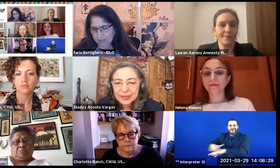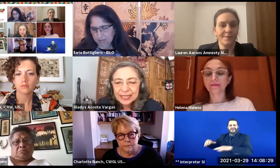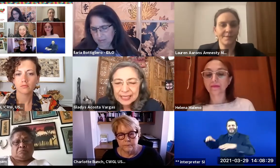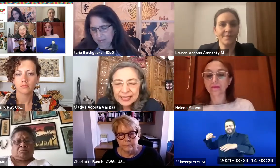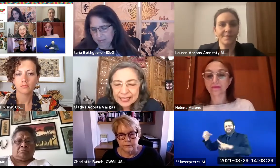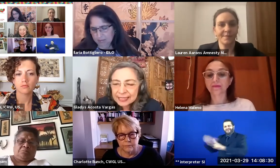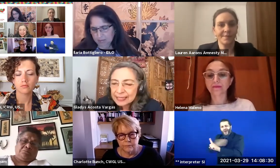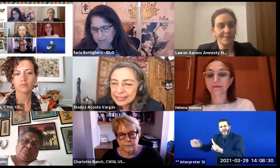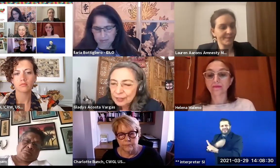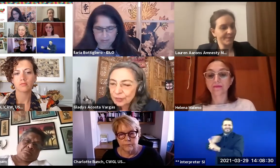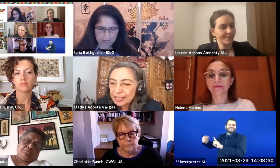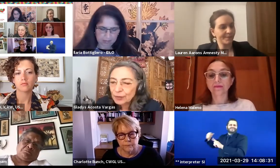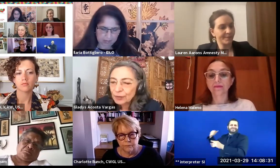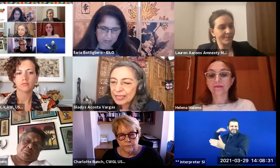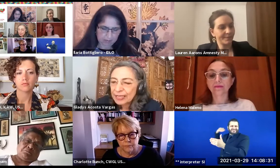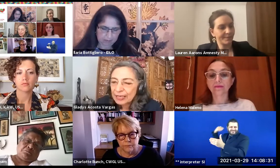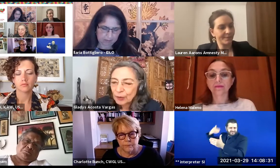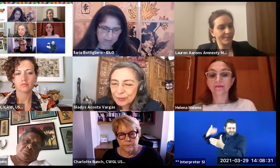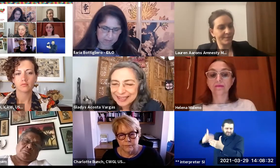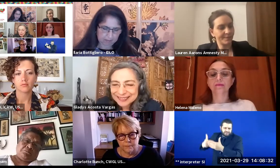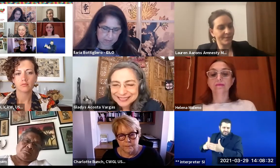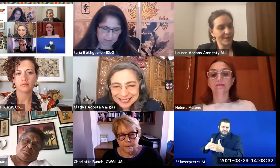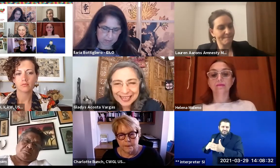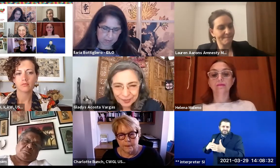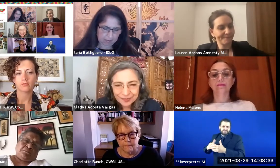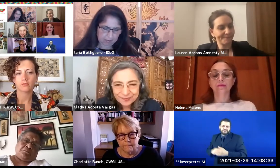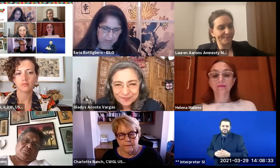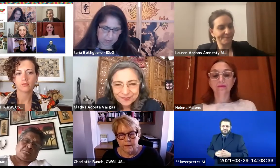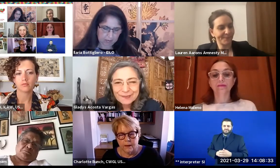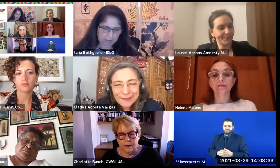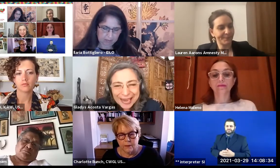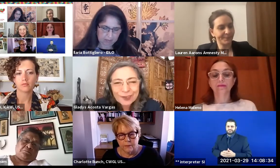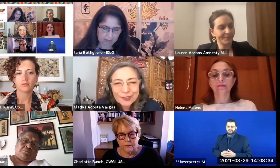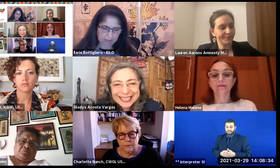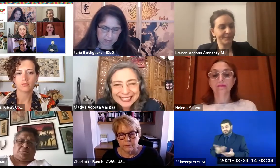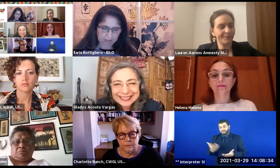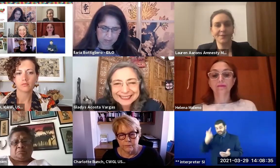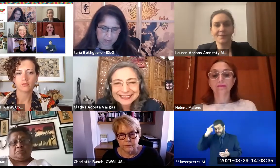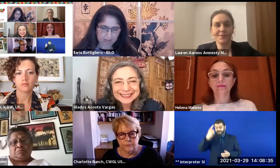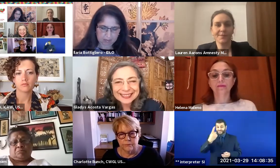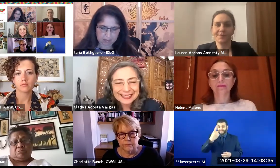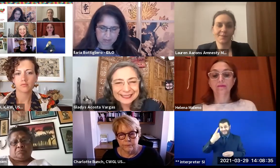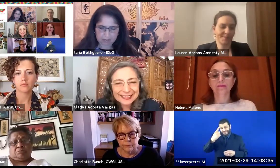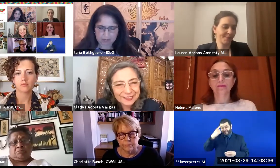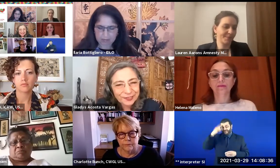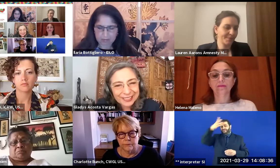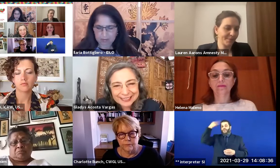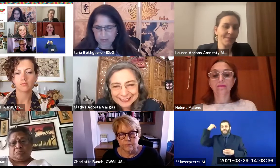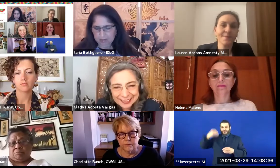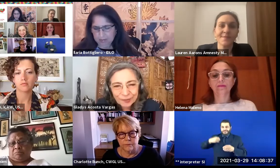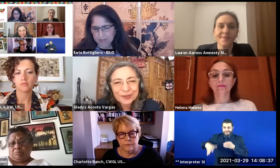género. Y no quiero olvidar decir algo. Marcos legales tienen que